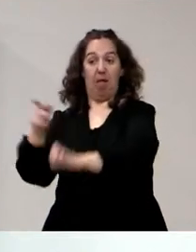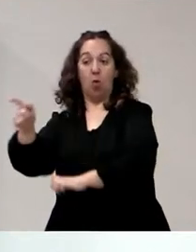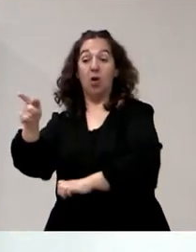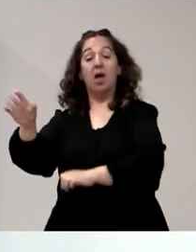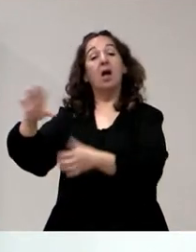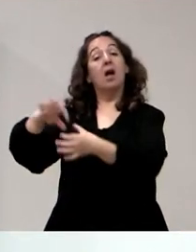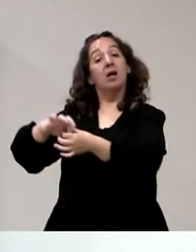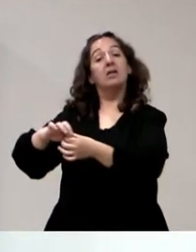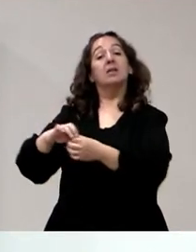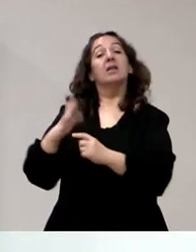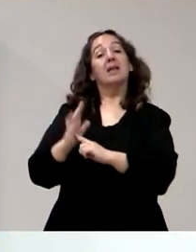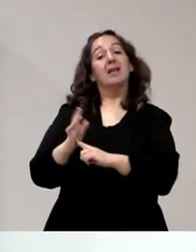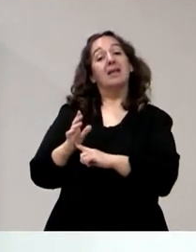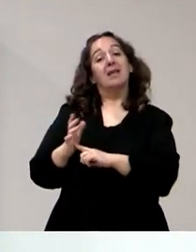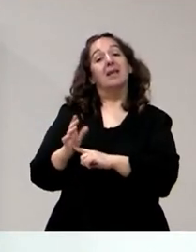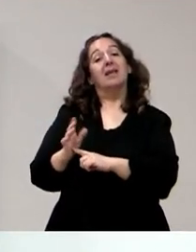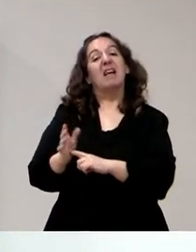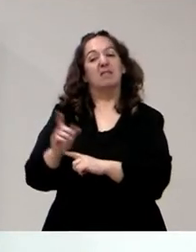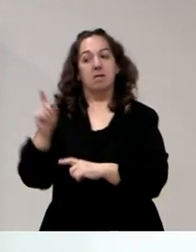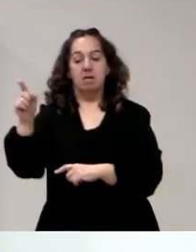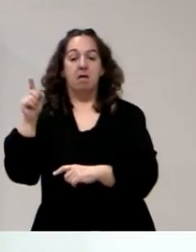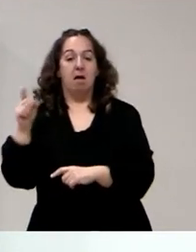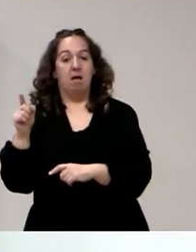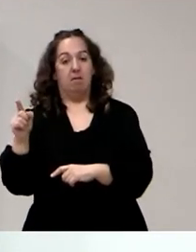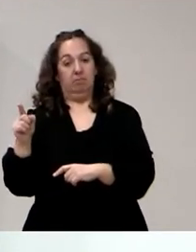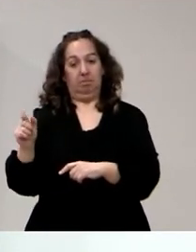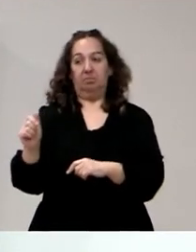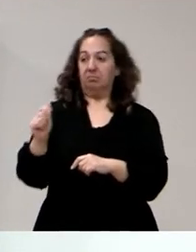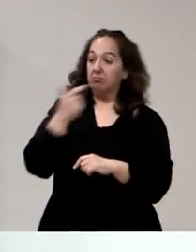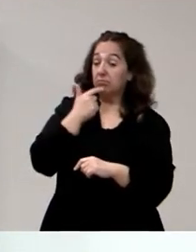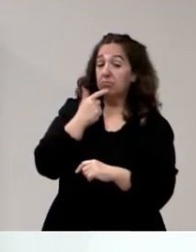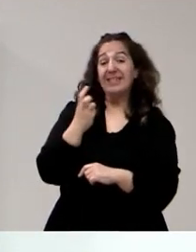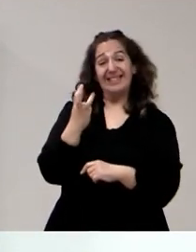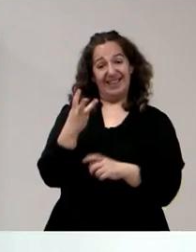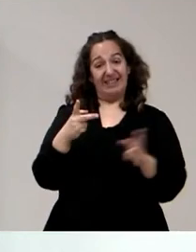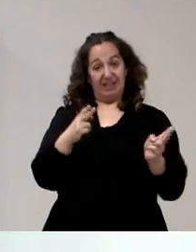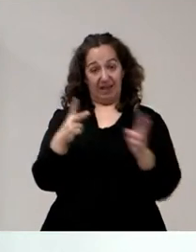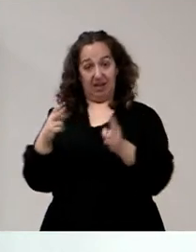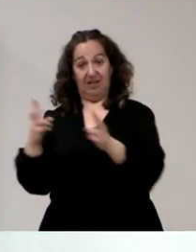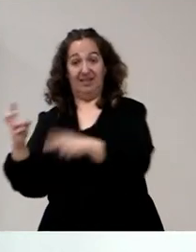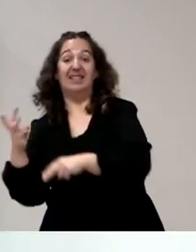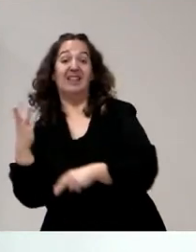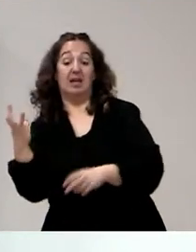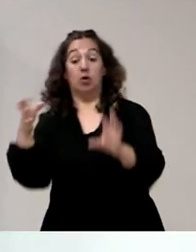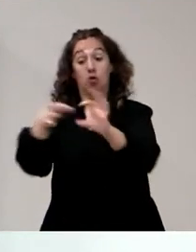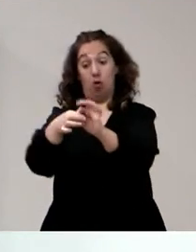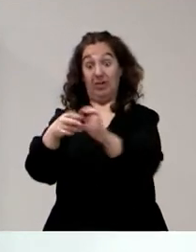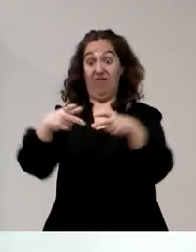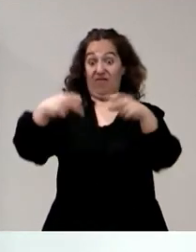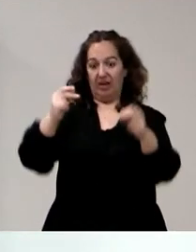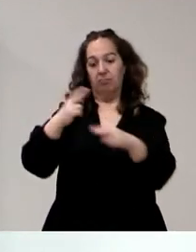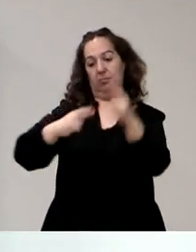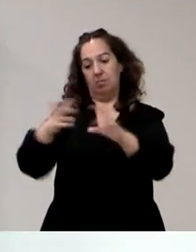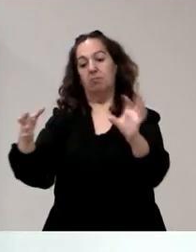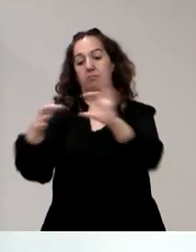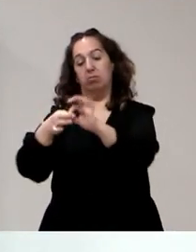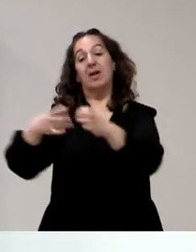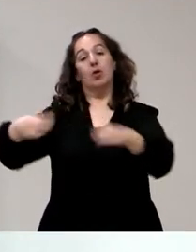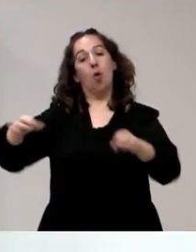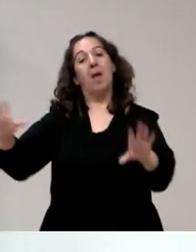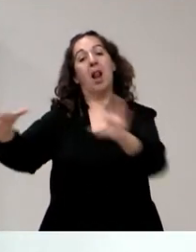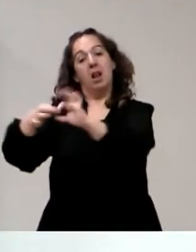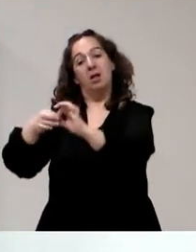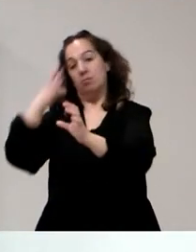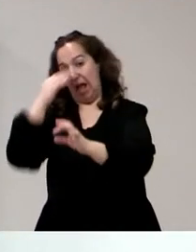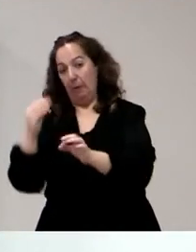discurre por Castilla la Mancha se divida en tres tramos para poder conectar a medida que vayamos terminando cada uno de ellos la red convencional y la alta